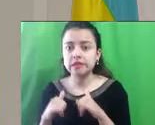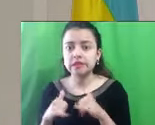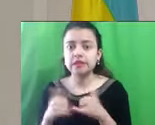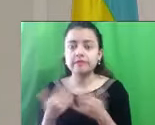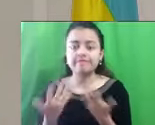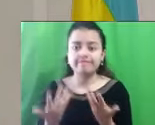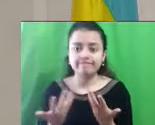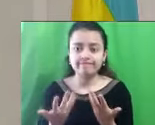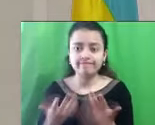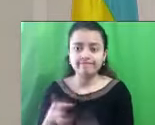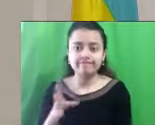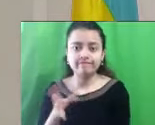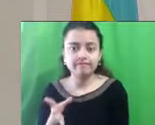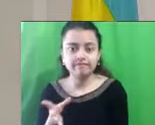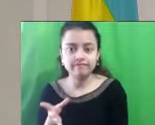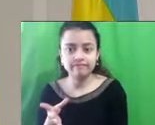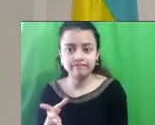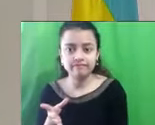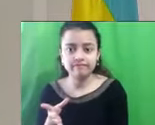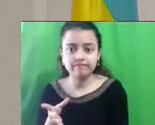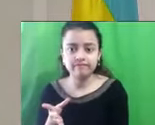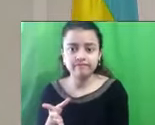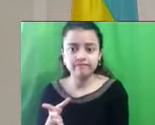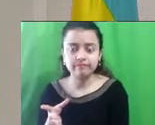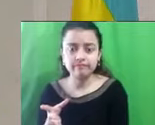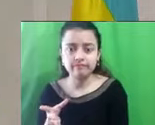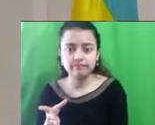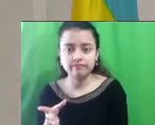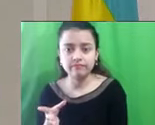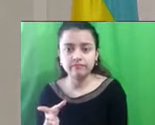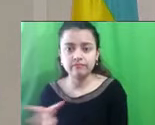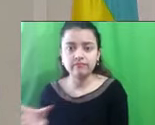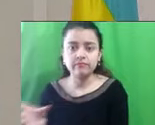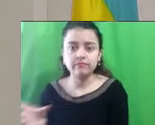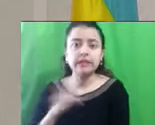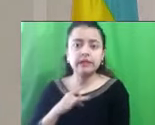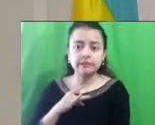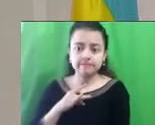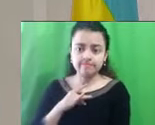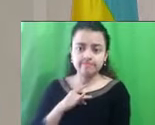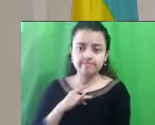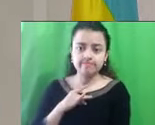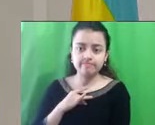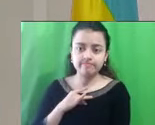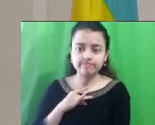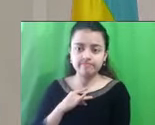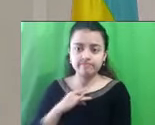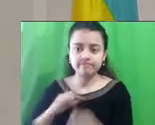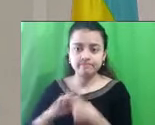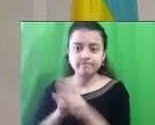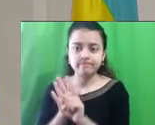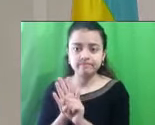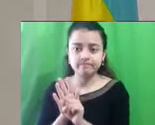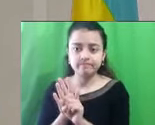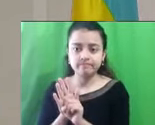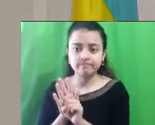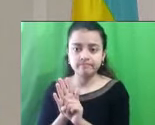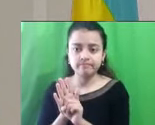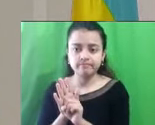momento, habían sido atacados por el virus del COVID-19. Pero pienso